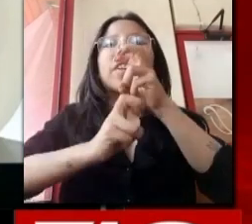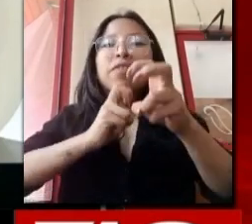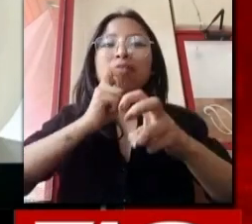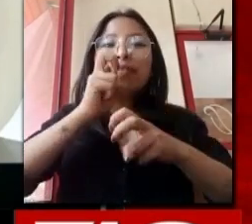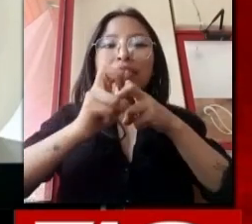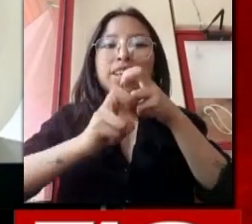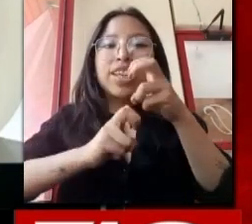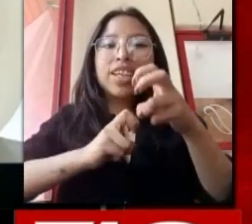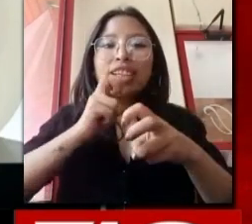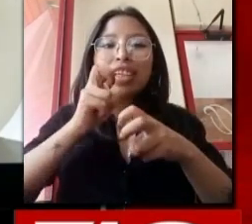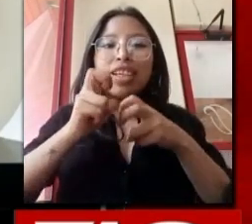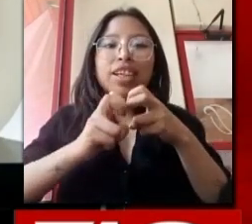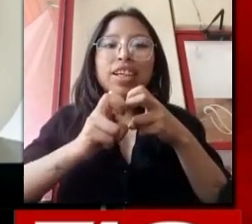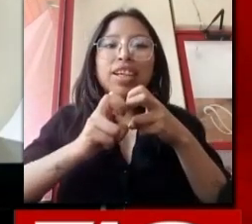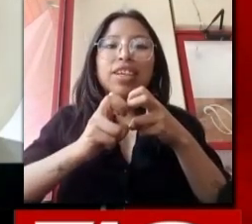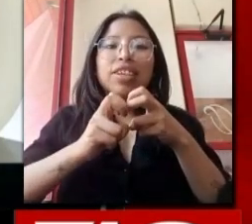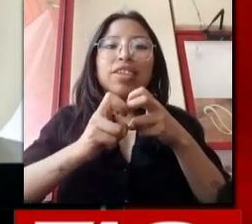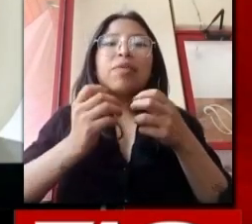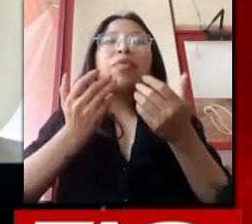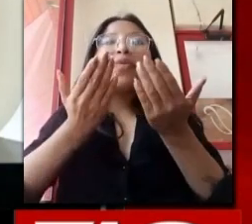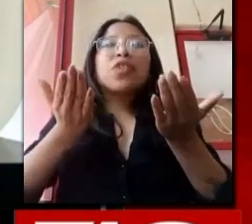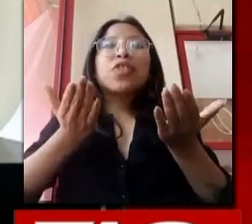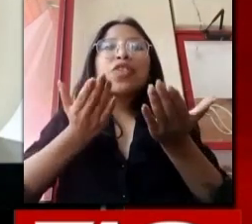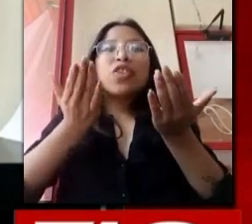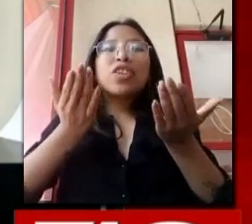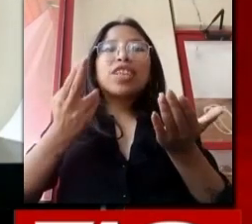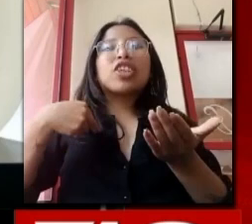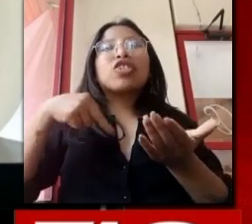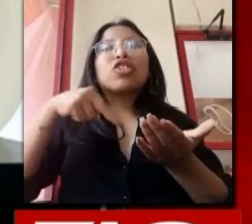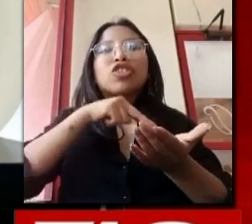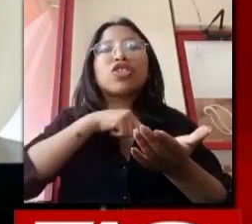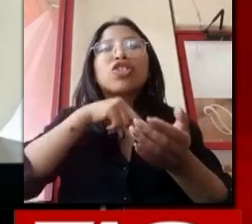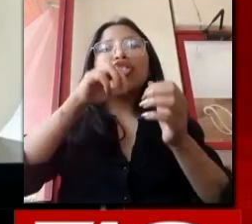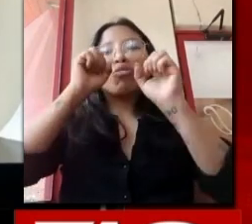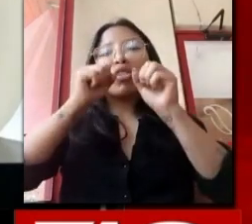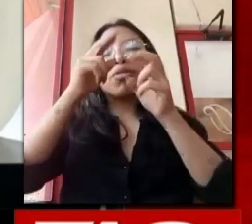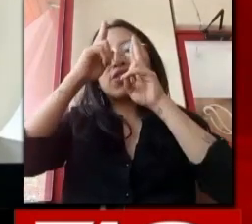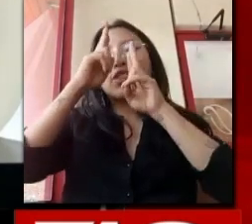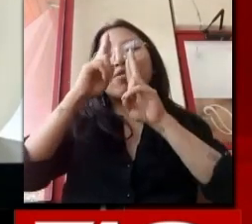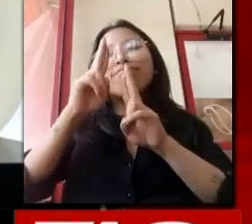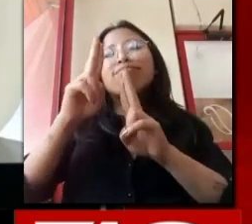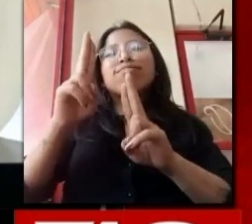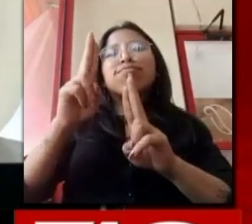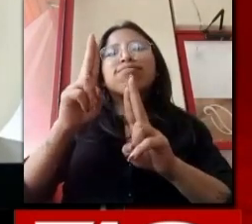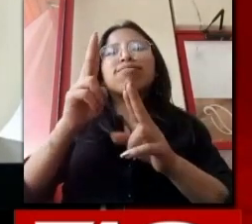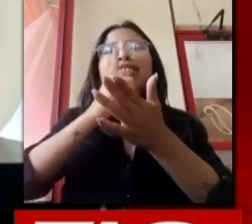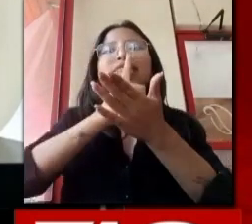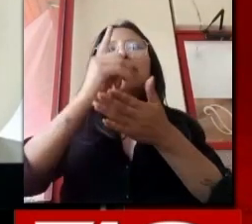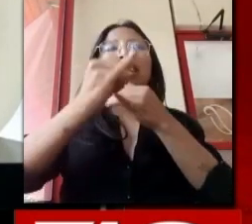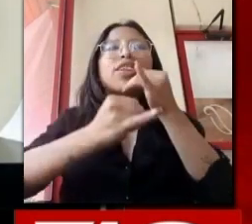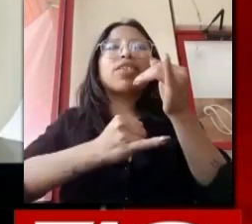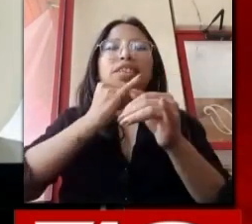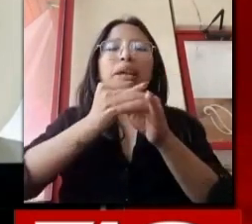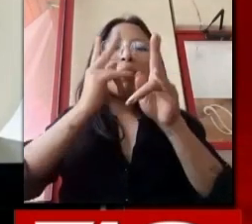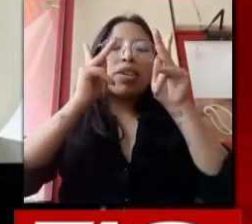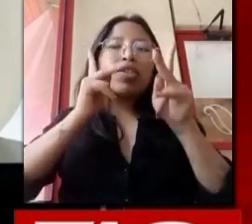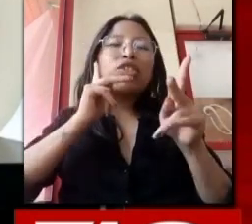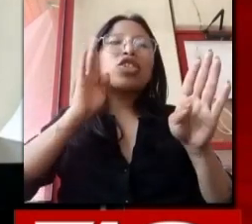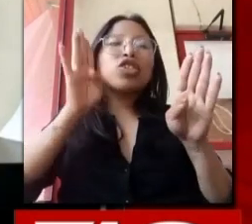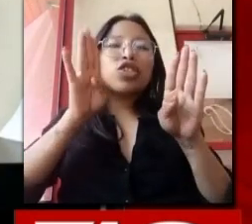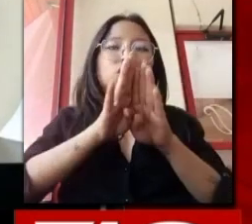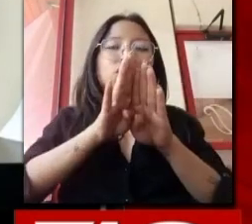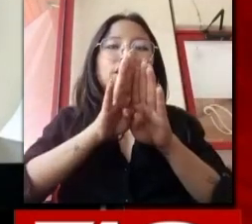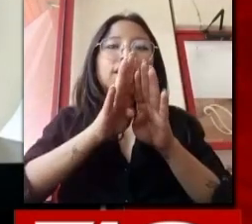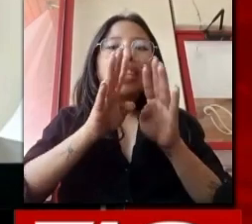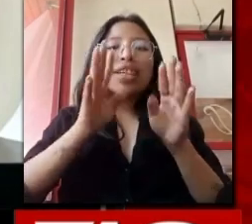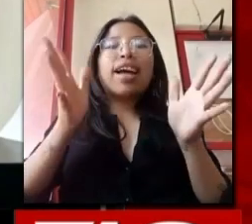Expo Sordos en conmemoración a la Semana Internacional de la Persona Sorda, que se celebra la